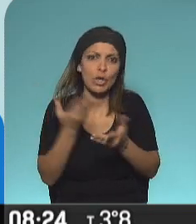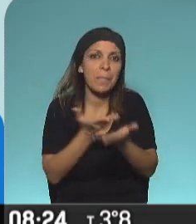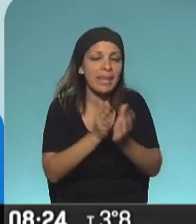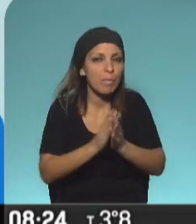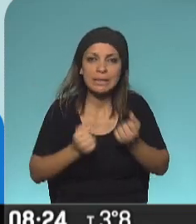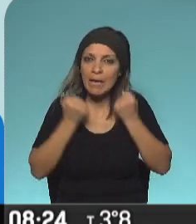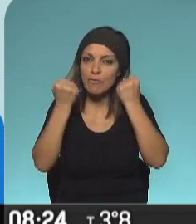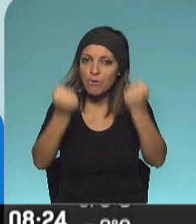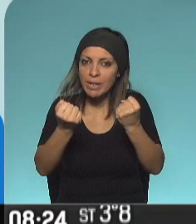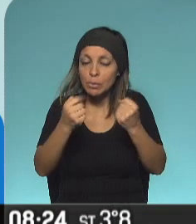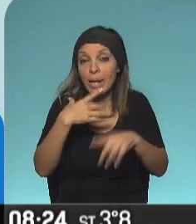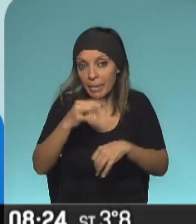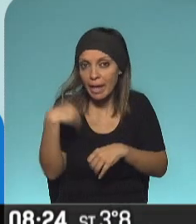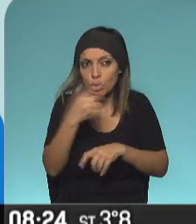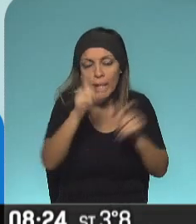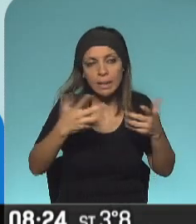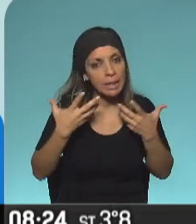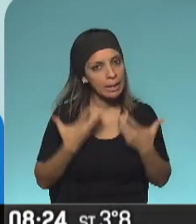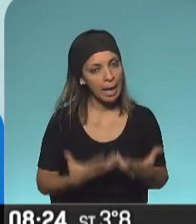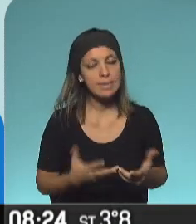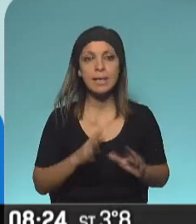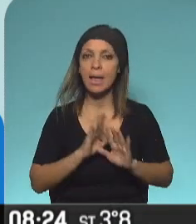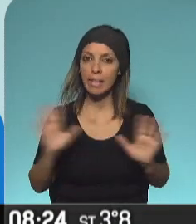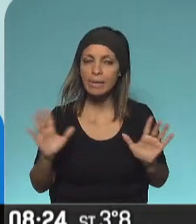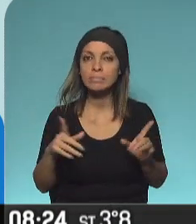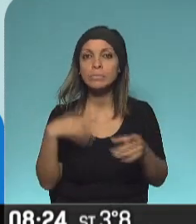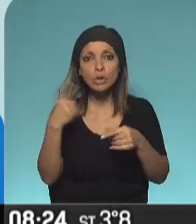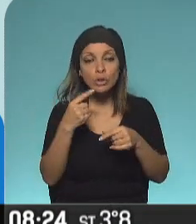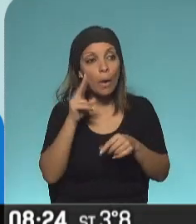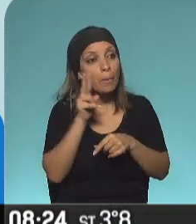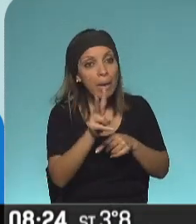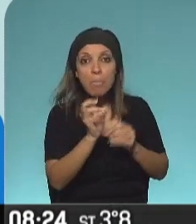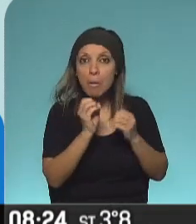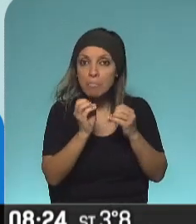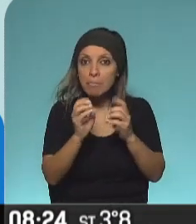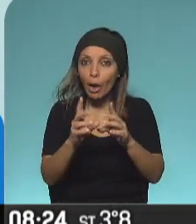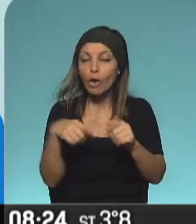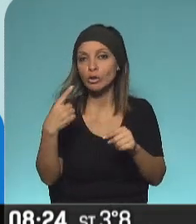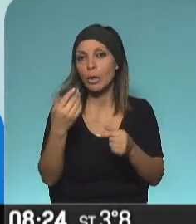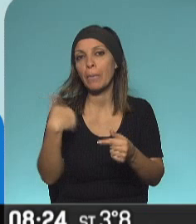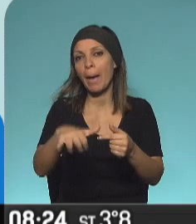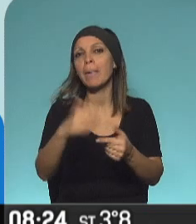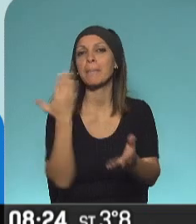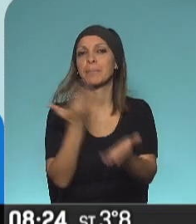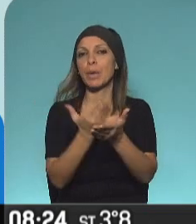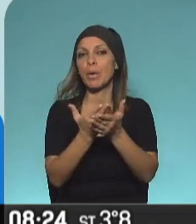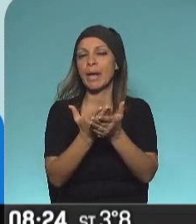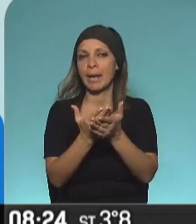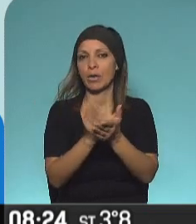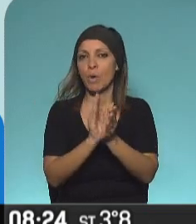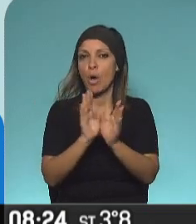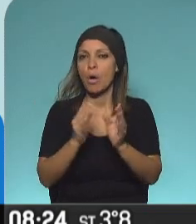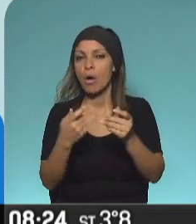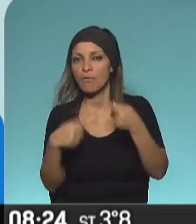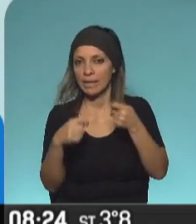suplementario sobre una ciudadanía muy cansada, nosotros íbamos a proponer ir desandando las medidas. Y eso es lo que